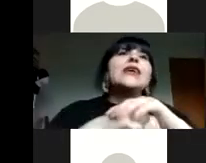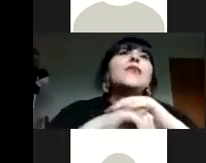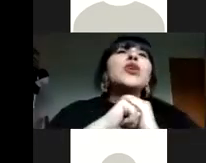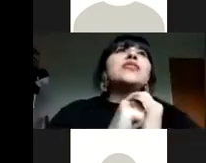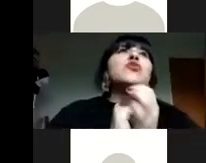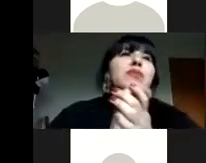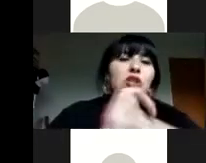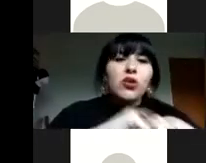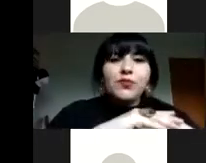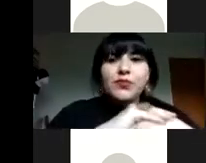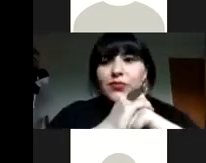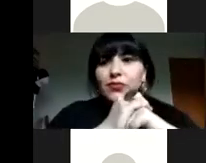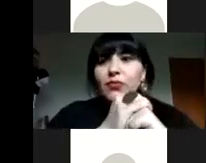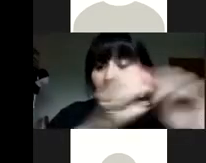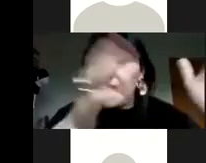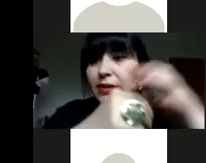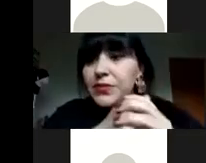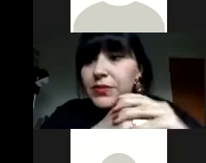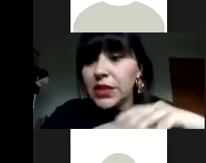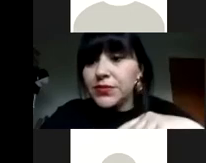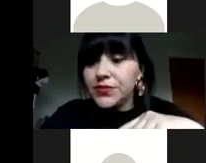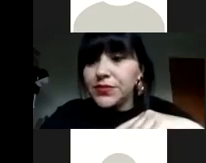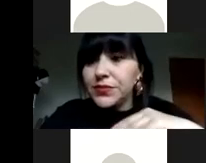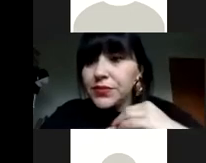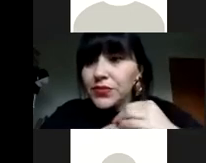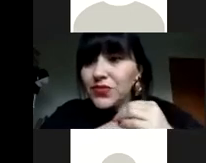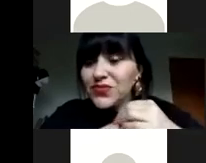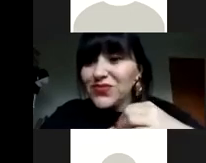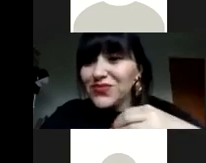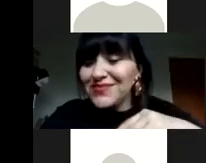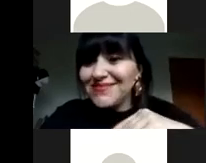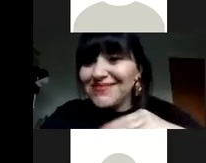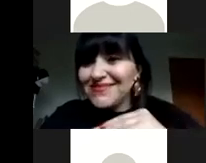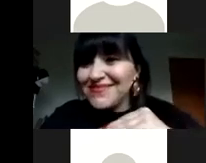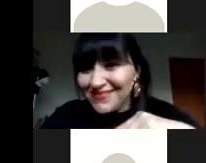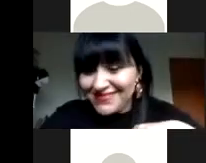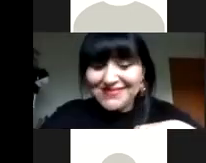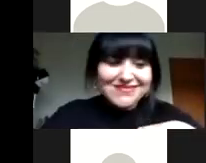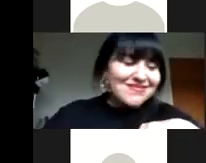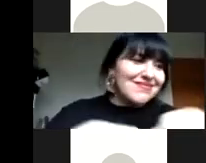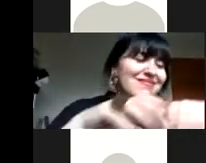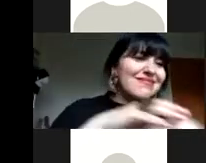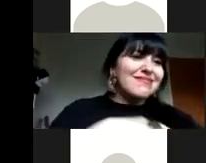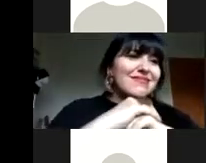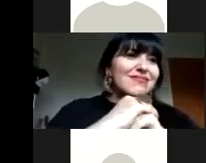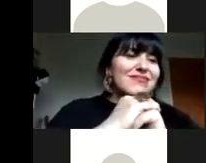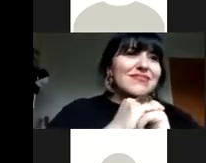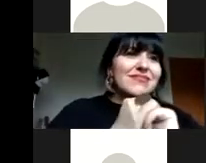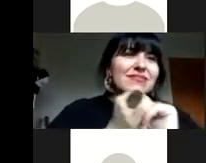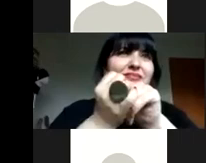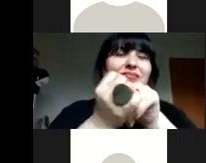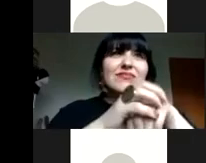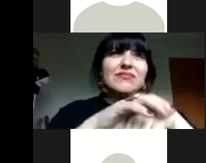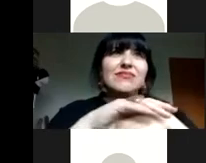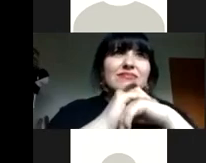ya no importa. Pero mira, te cuento, Caro. Mauricio dice, Es un mito porque el alcohol es un depresor del sistema